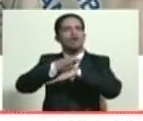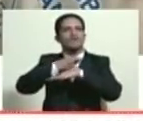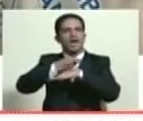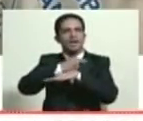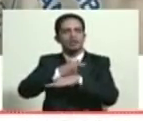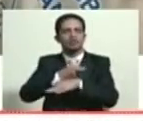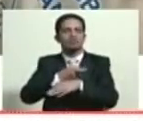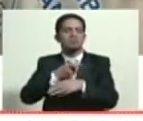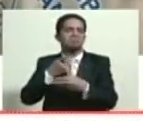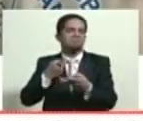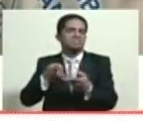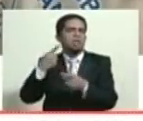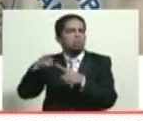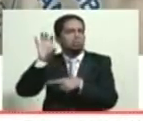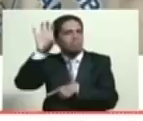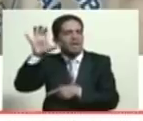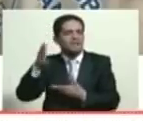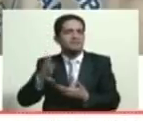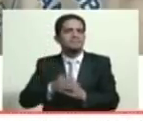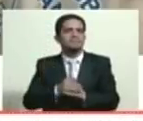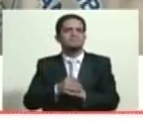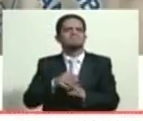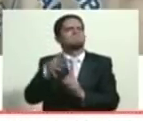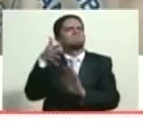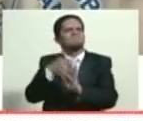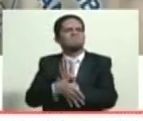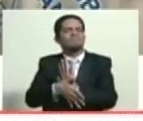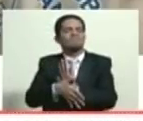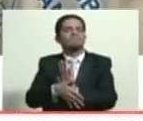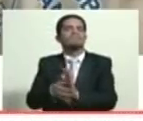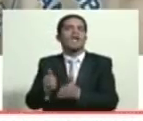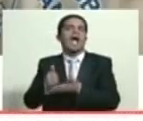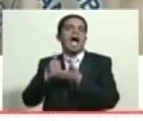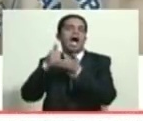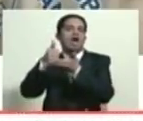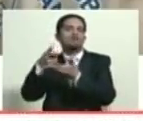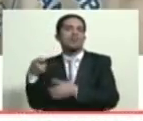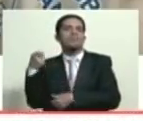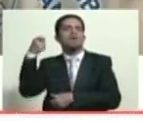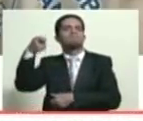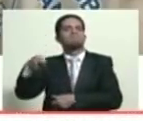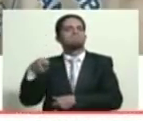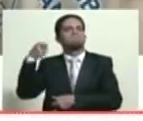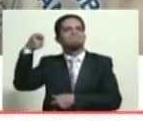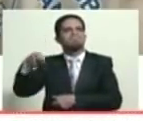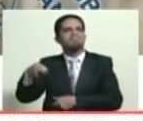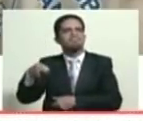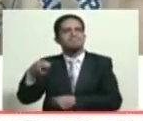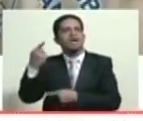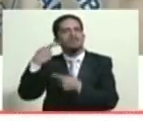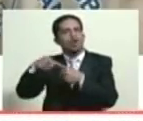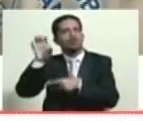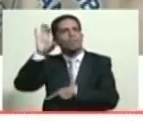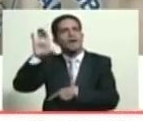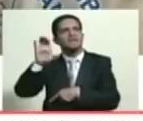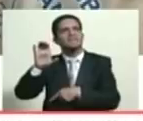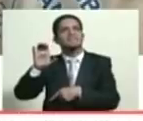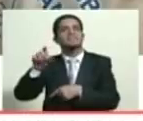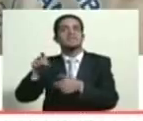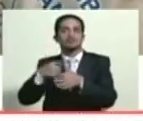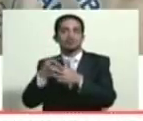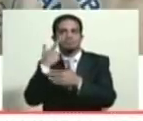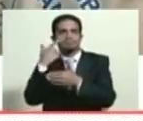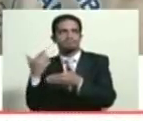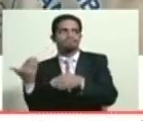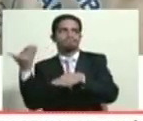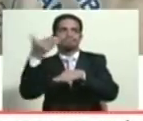incluye los beneficios logísticos y económicos con la finalidad de efectuar visitas a otros